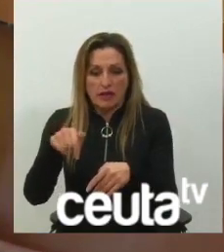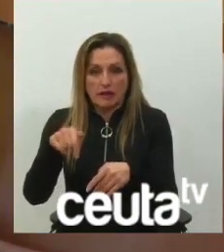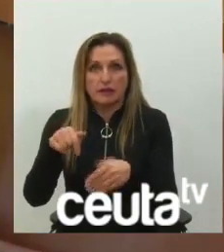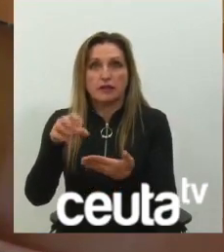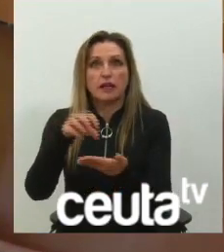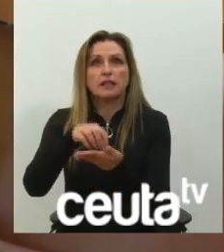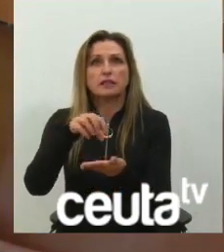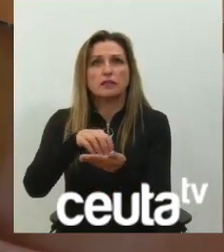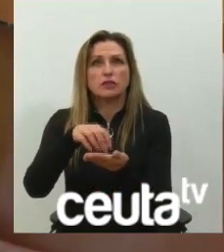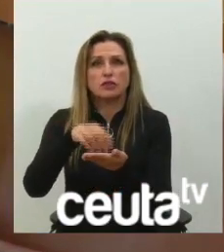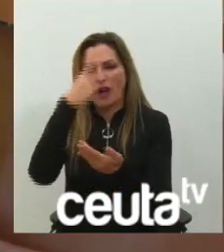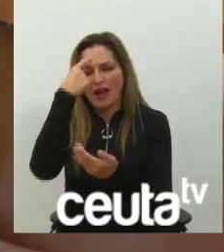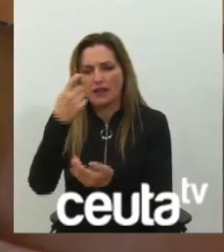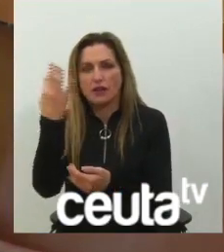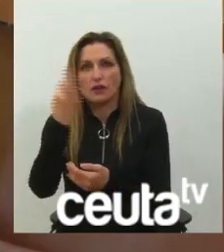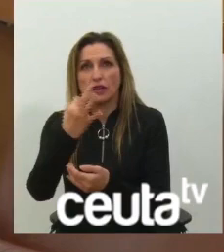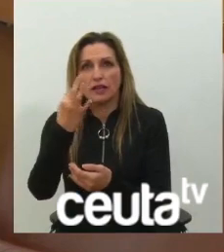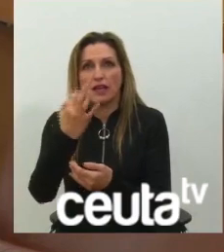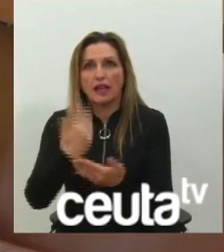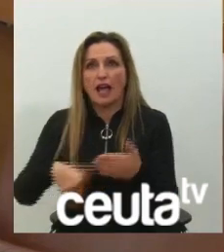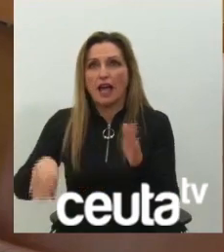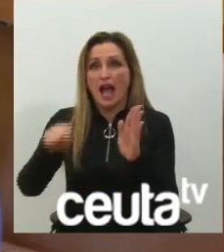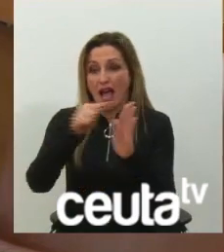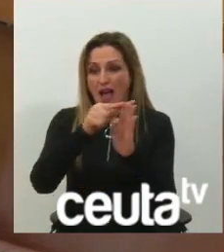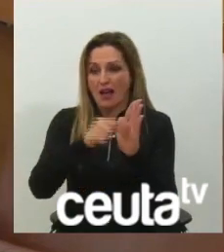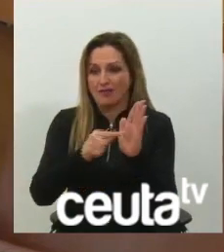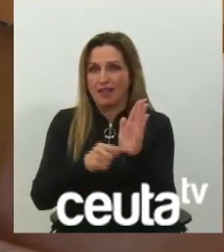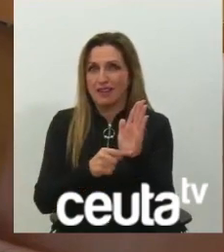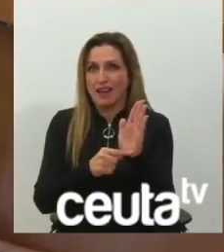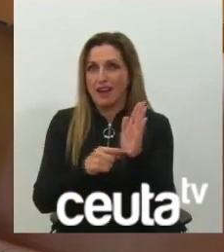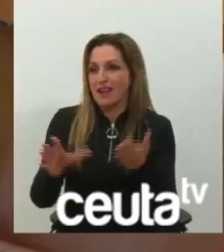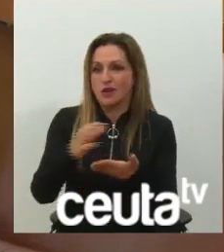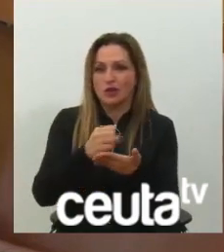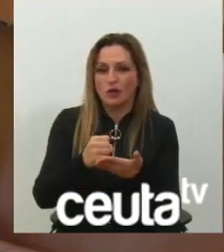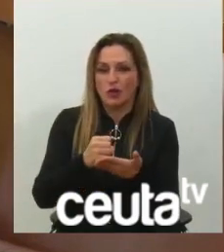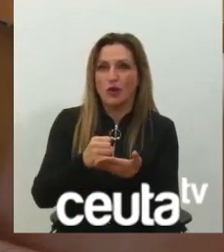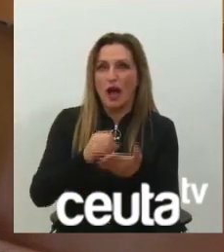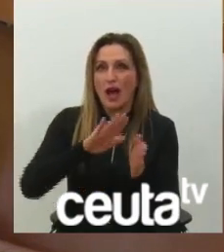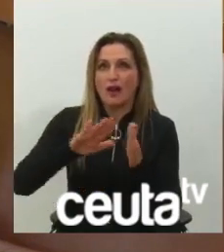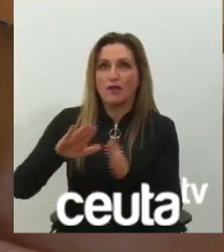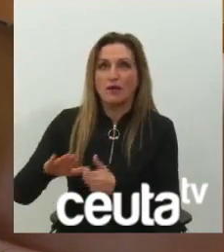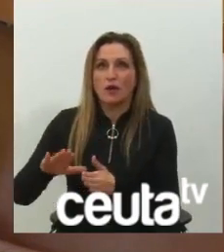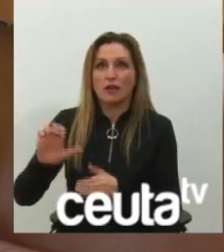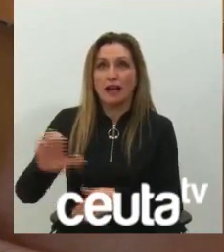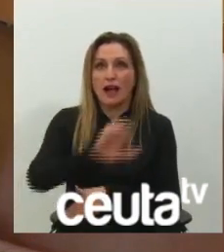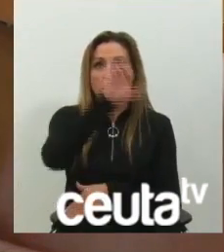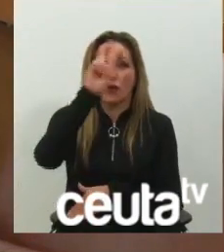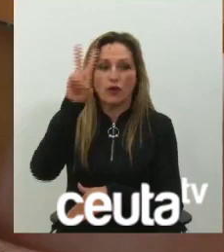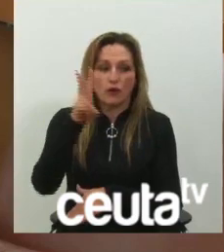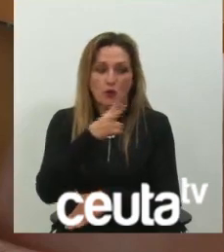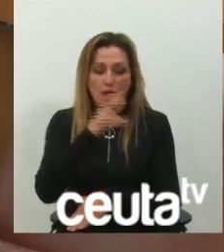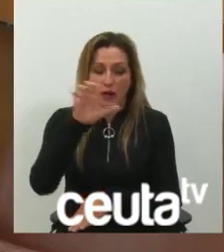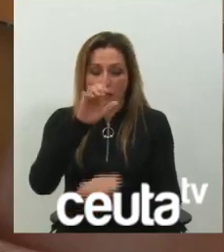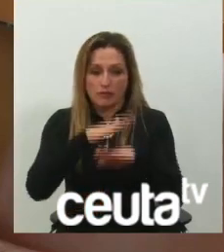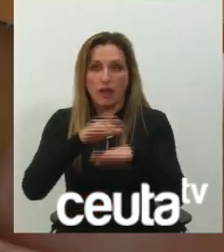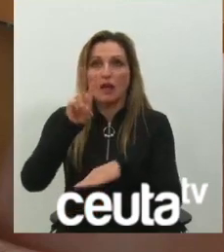hay que recordar que debe aplicar todo lo que se establezca por parte de la unión europea porque formamos parte de la misma